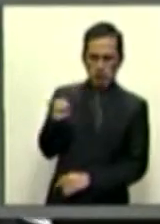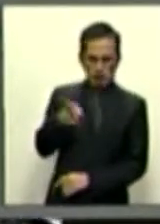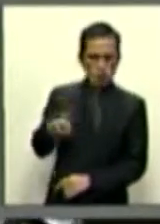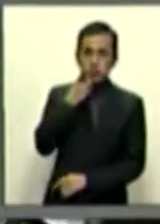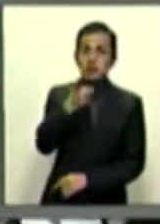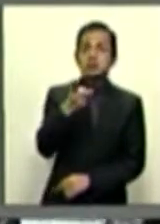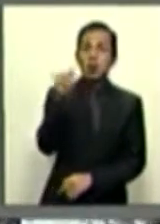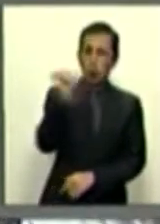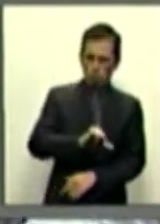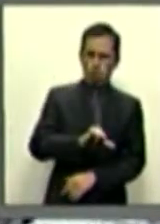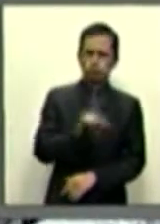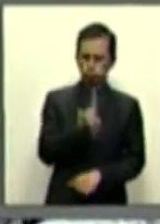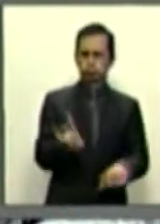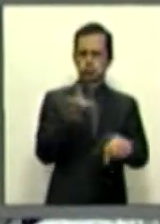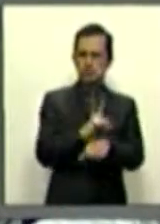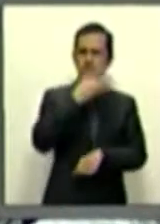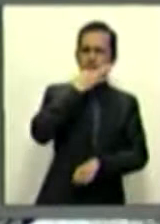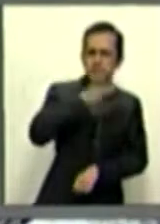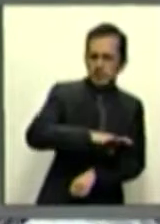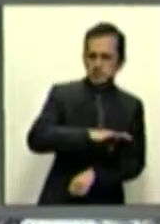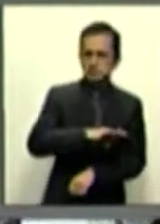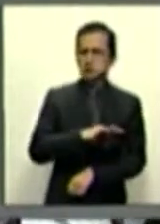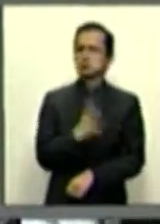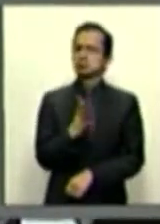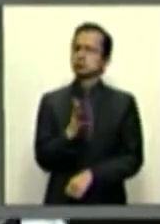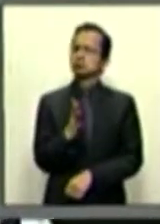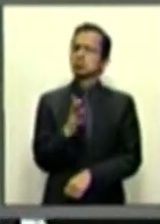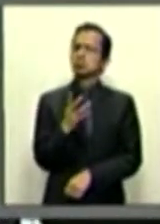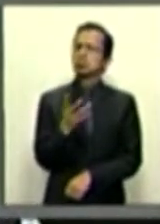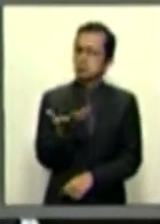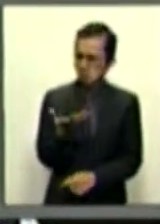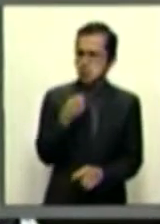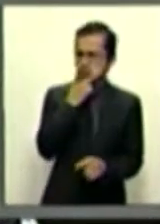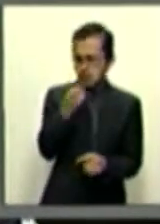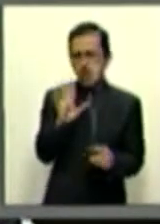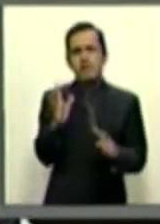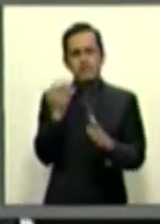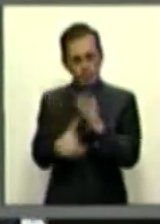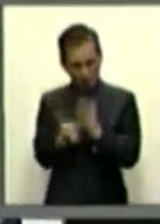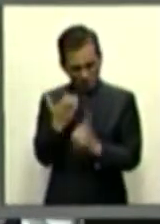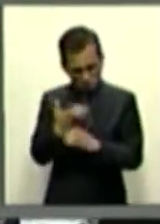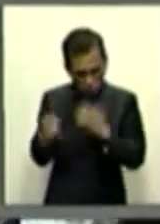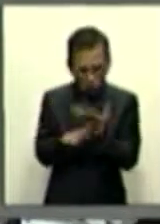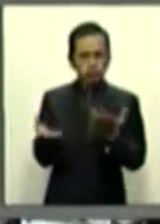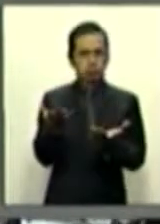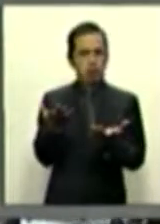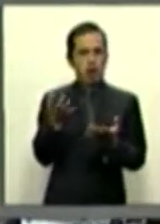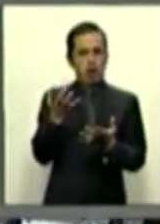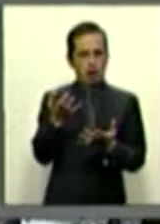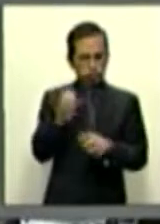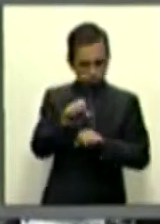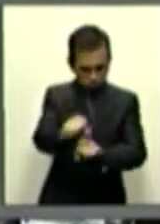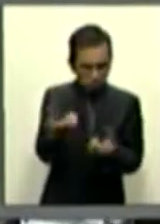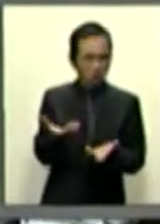día, qué hay de pendientes, por qué no se debe de festejar y qué si se